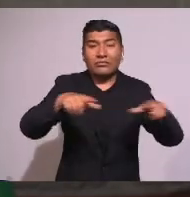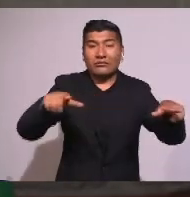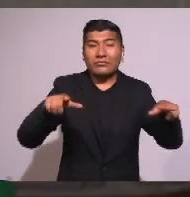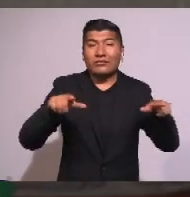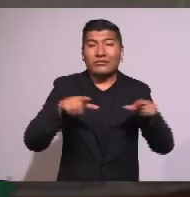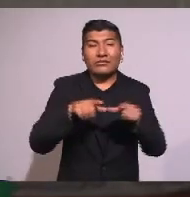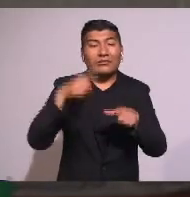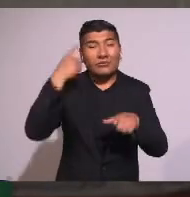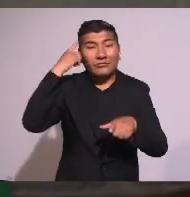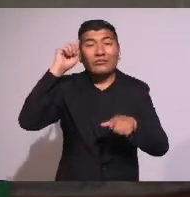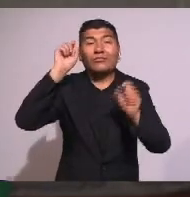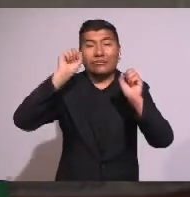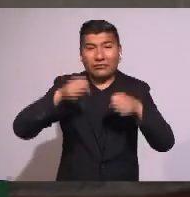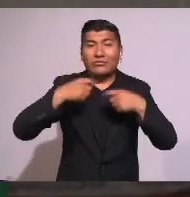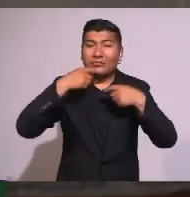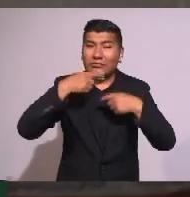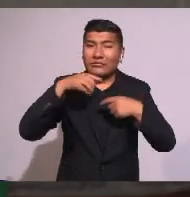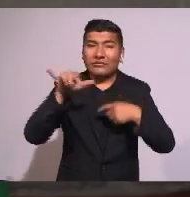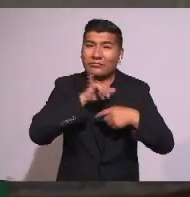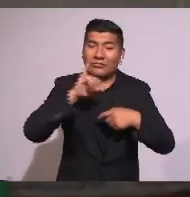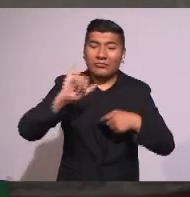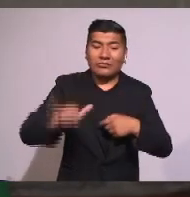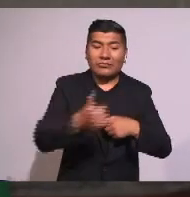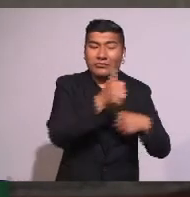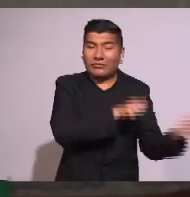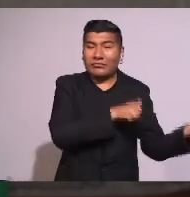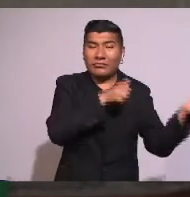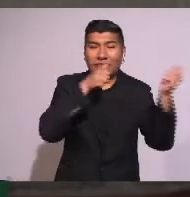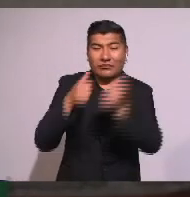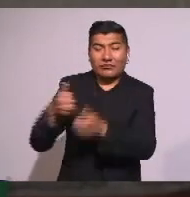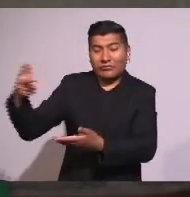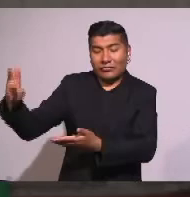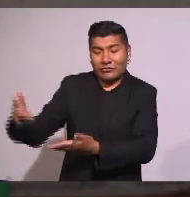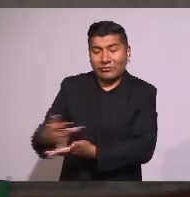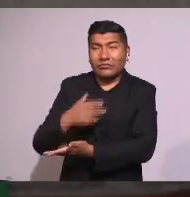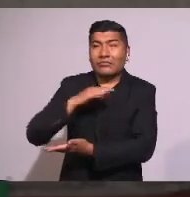que podamos decir, como Juan Bautista, Cordero de